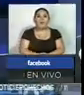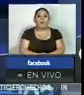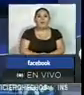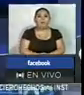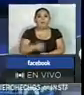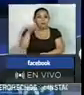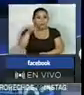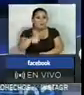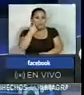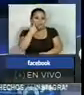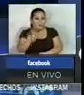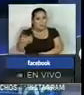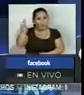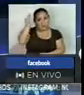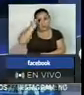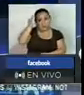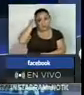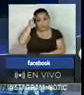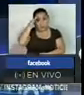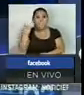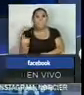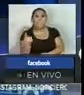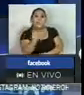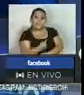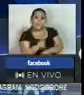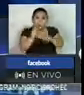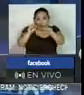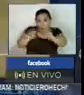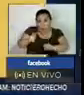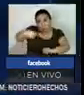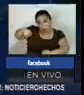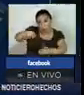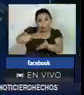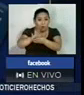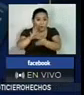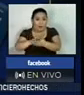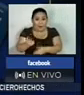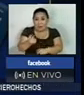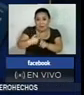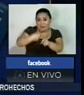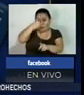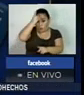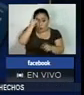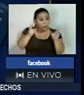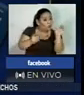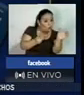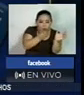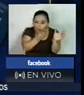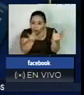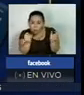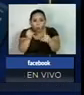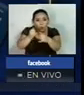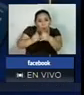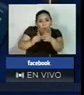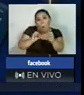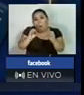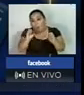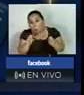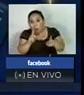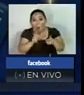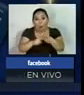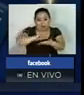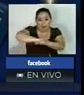Y vamos a conocer las personas habilitadas para salir este fin de semana según la terminación del pasaporte o carnet de